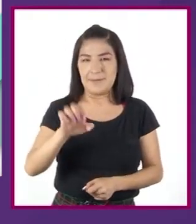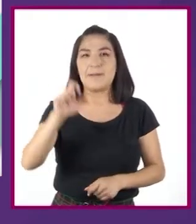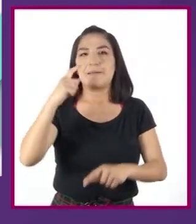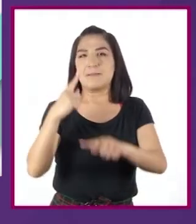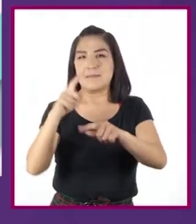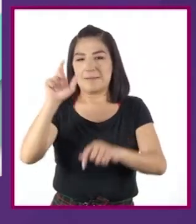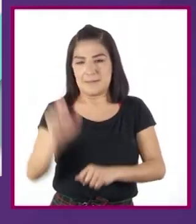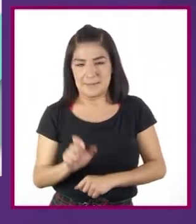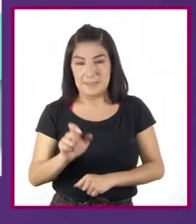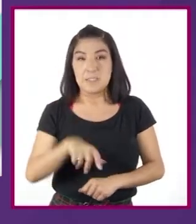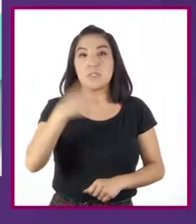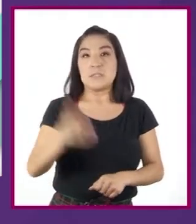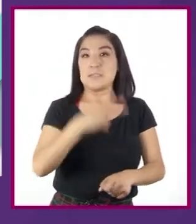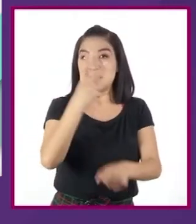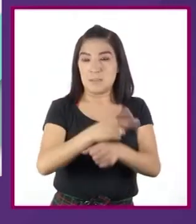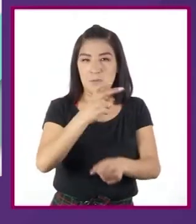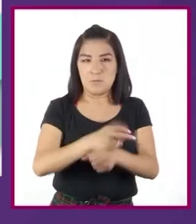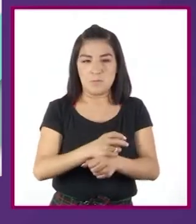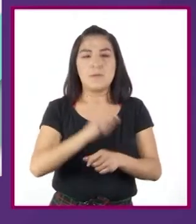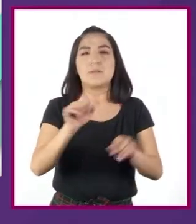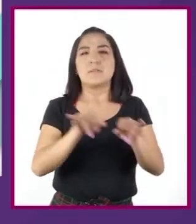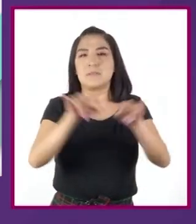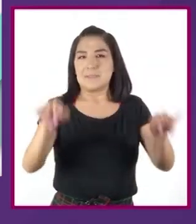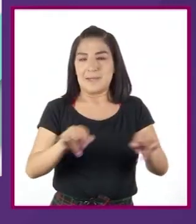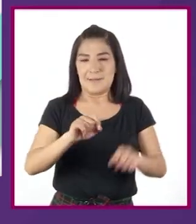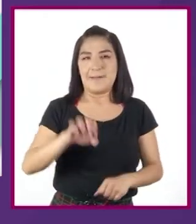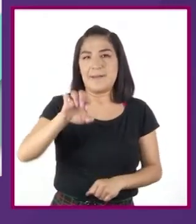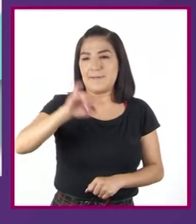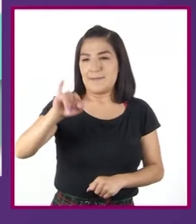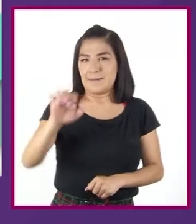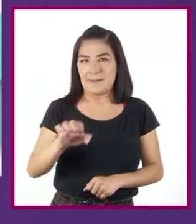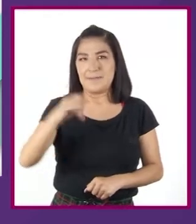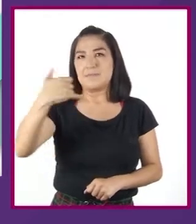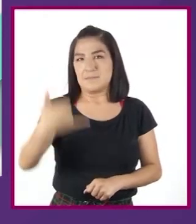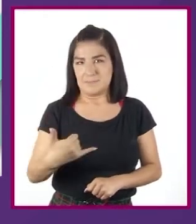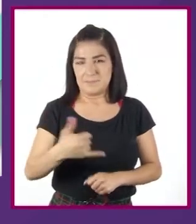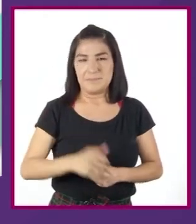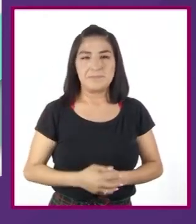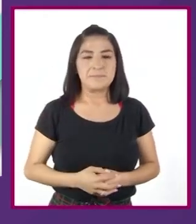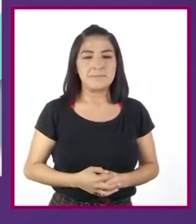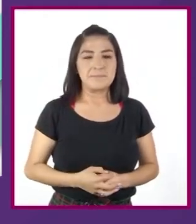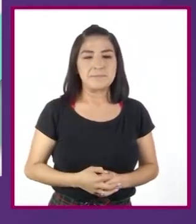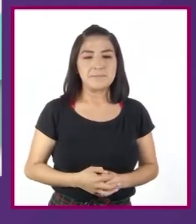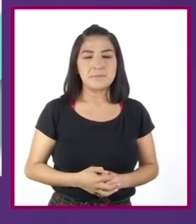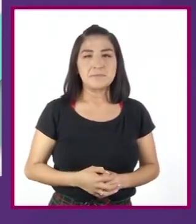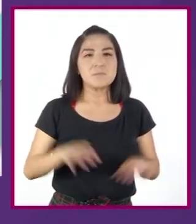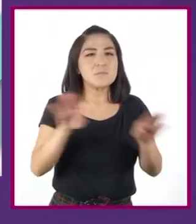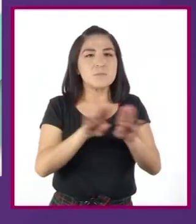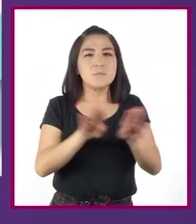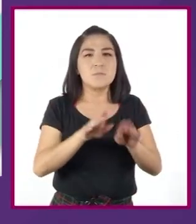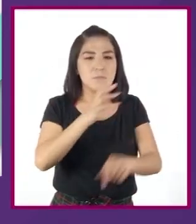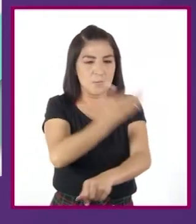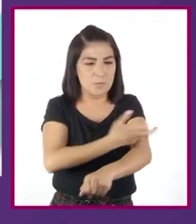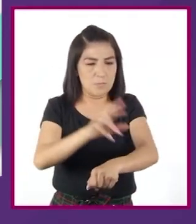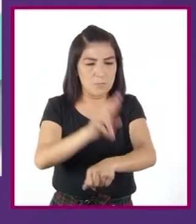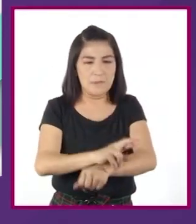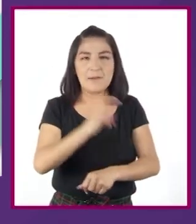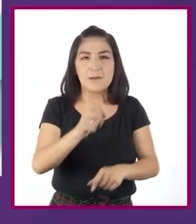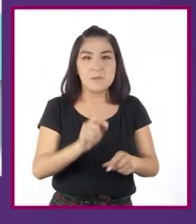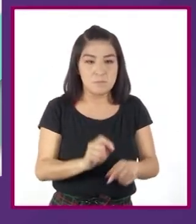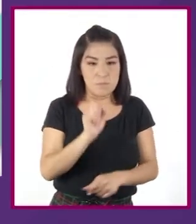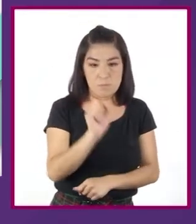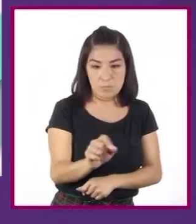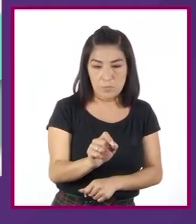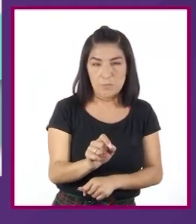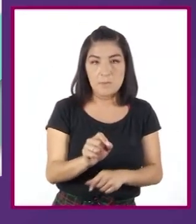segundo la distancia del eje Y respecto del origen. Las coordenadas de un punto pueden